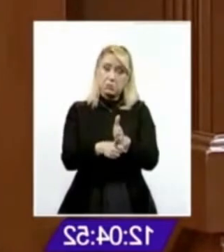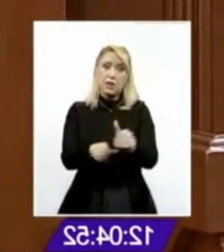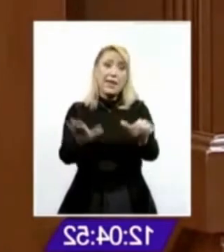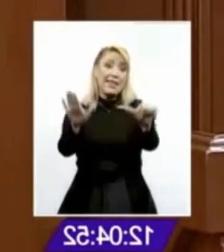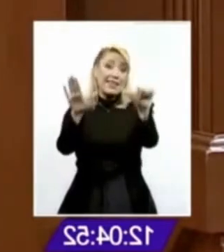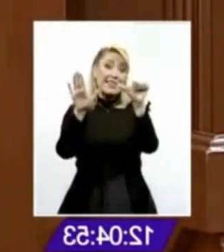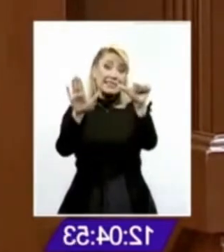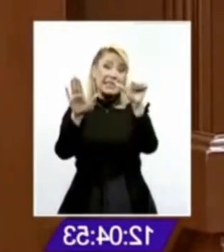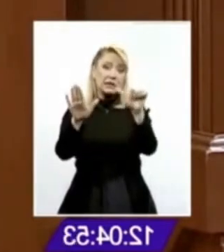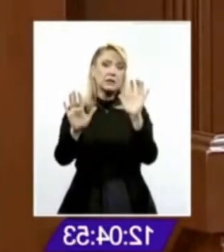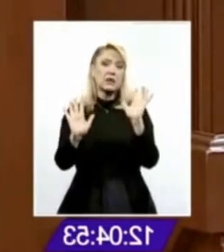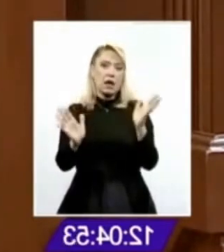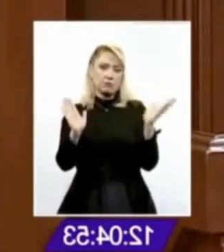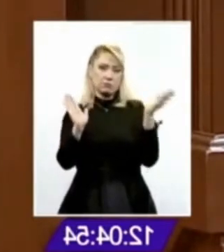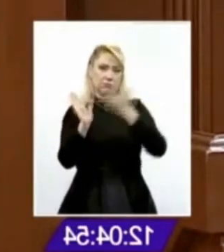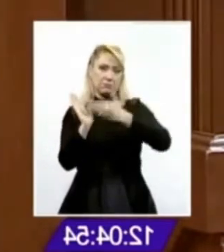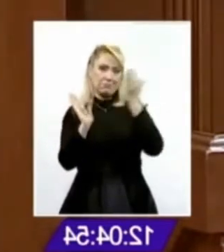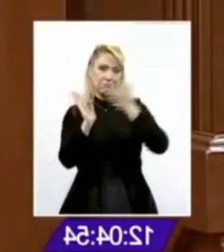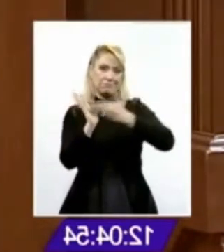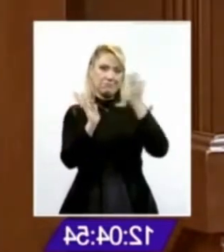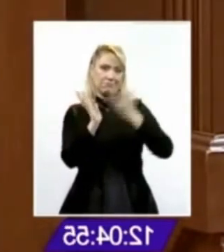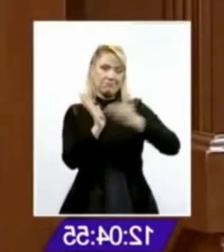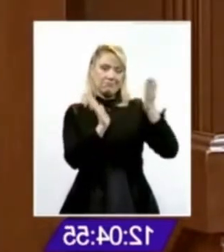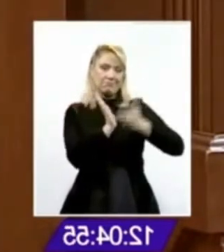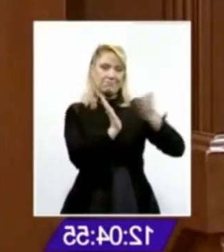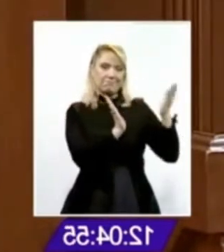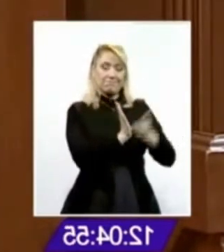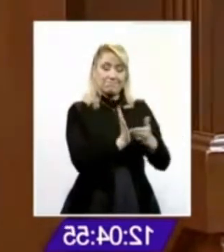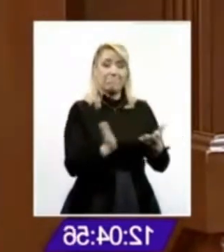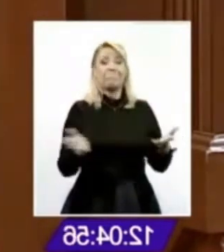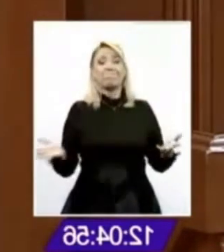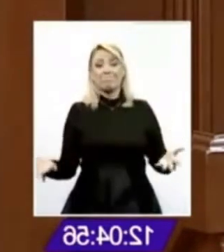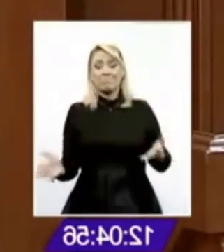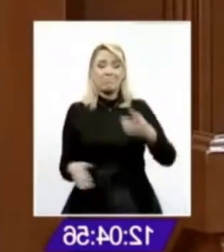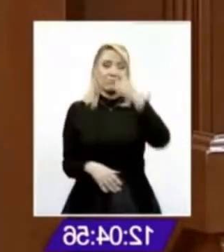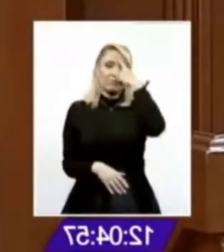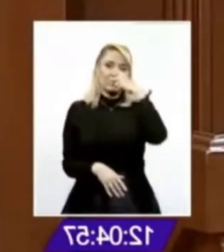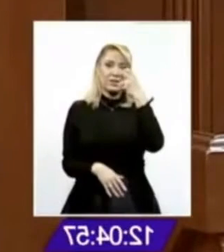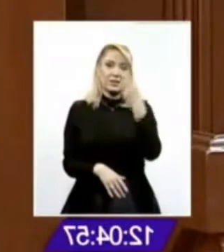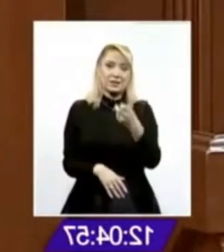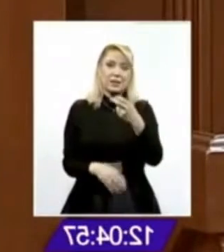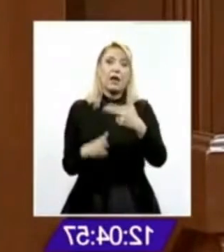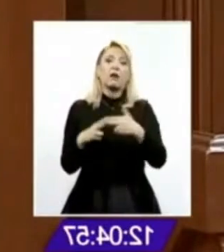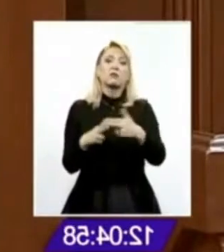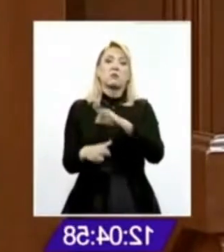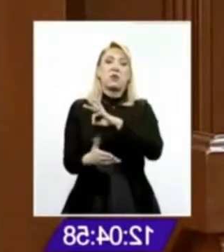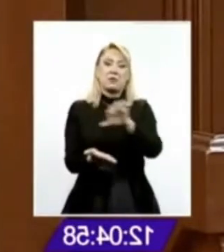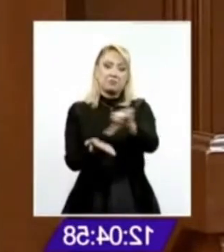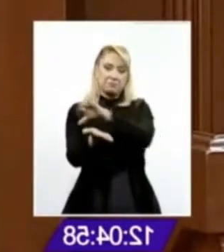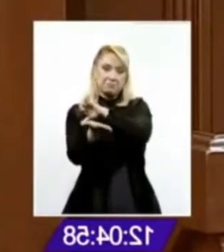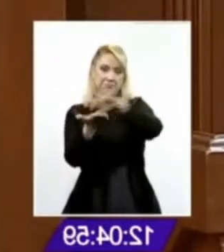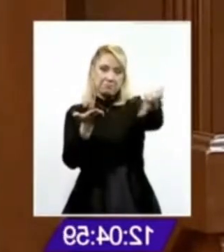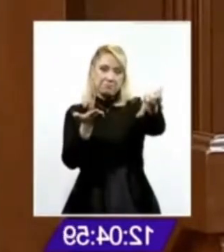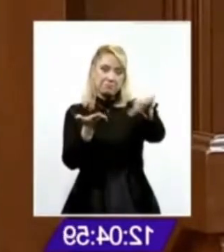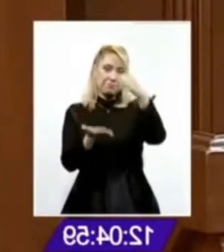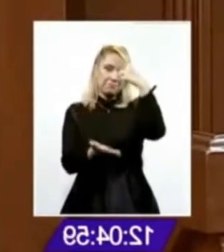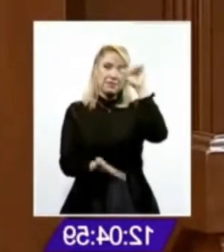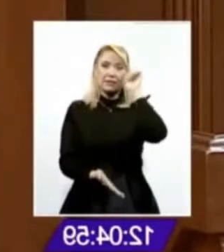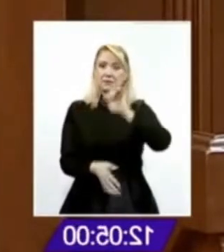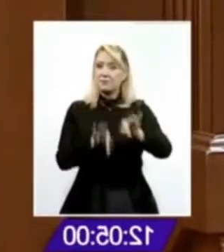16 sanciones que van desde el apercibimiento privado hasta la destitución e